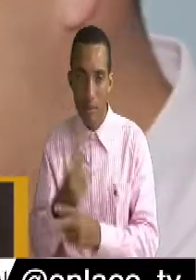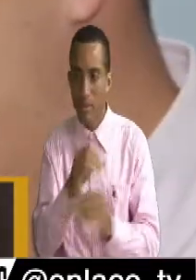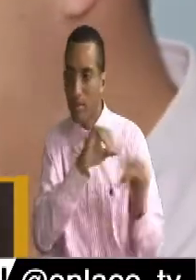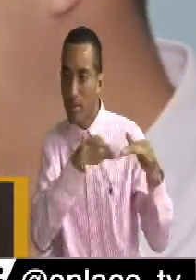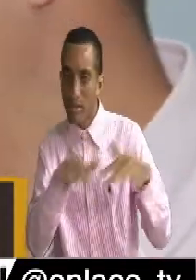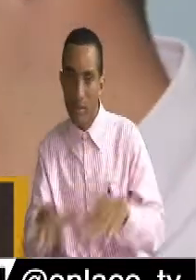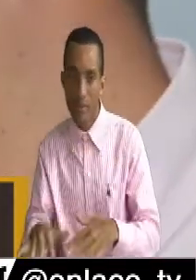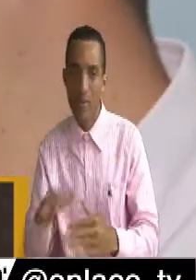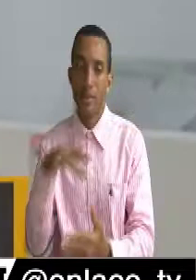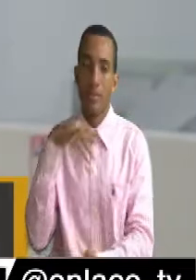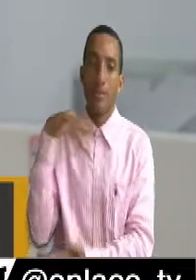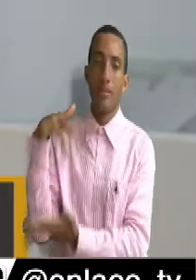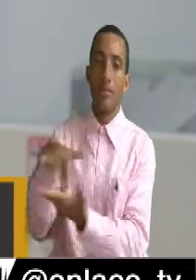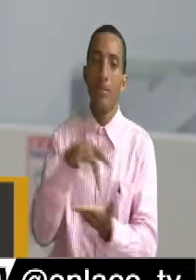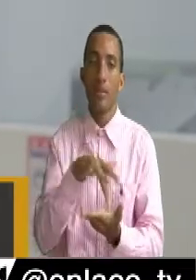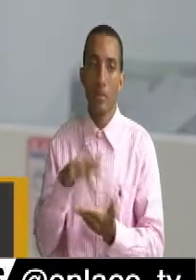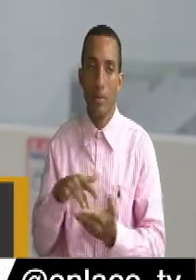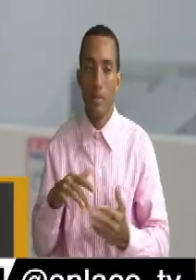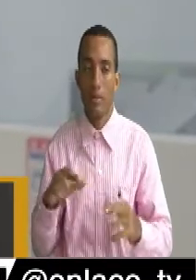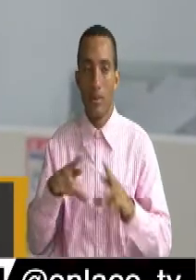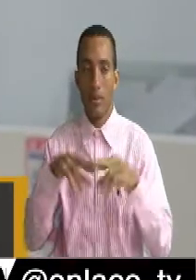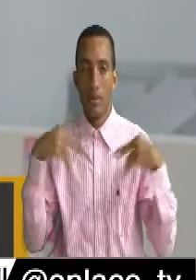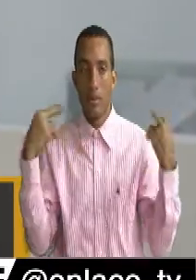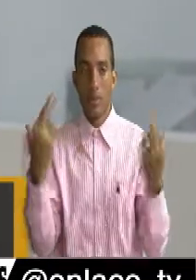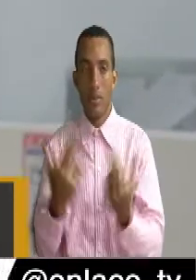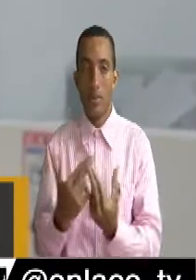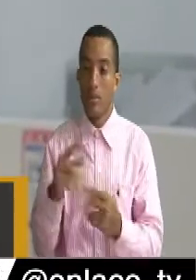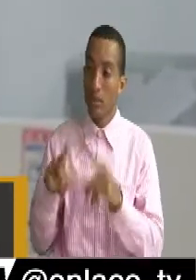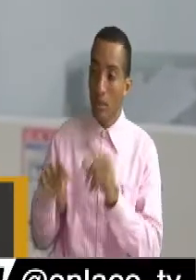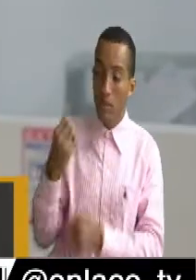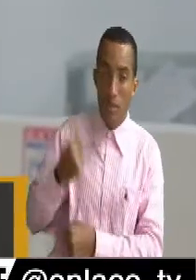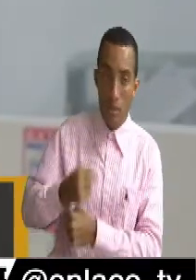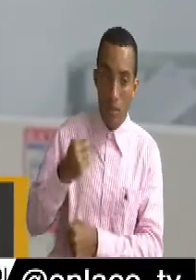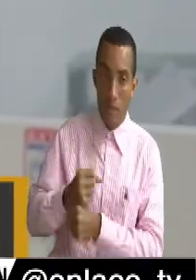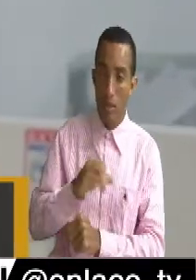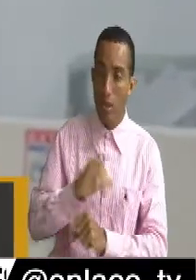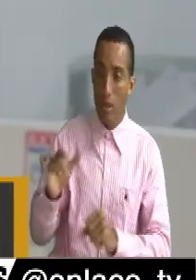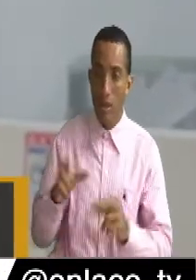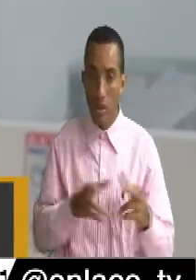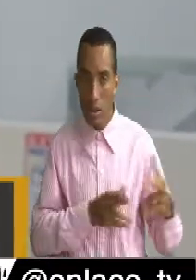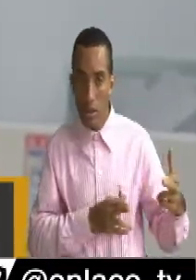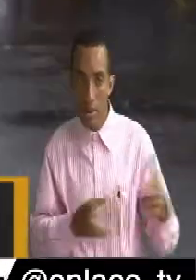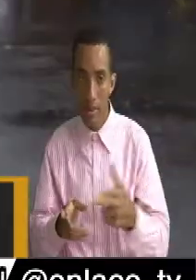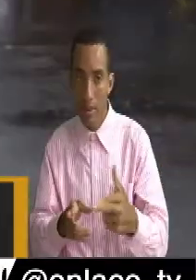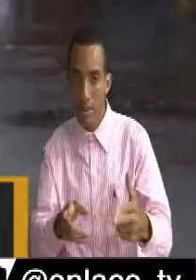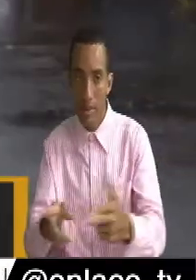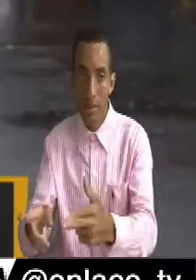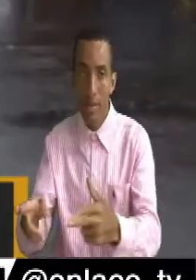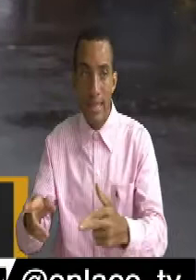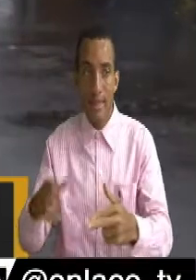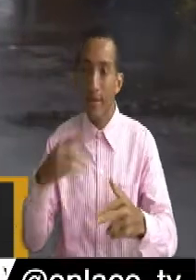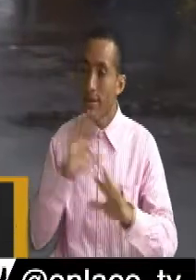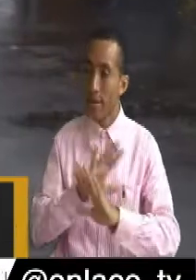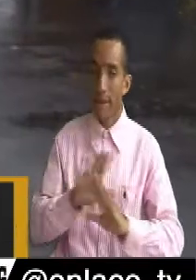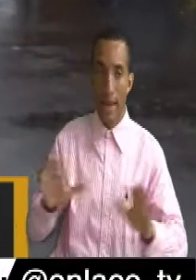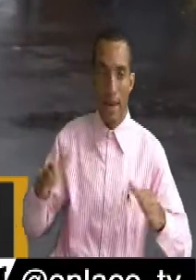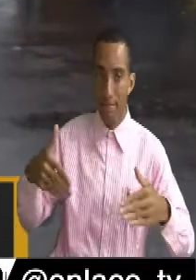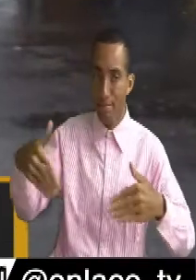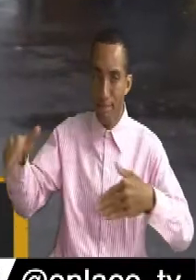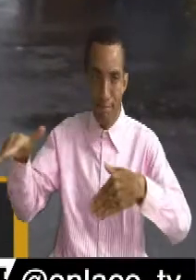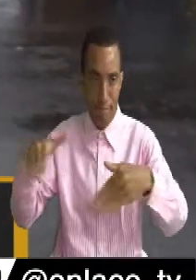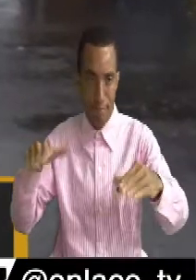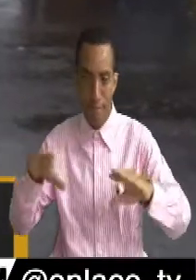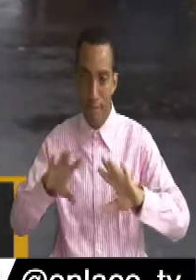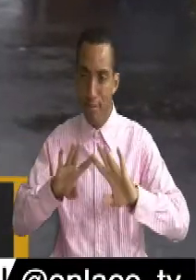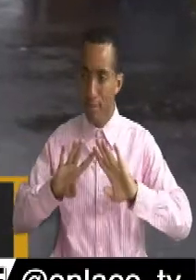sesión extraordinaria. Tenemos unos funcionarios ahí en el río, ya se despejó todo el paseo del muelle del río también. Está acordonado el área